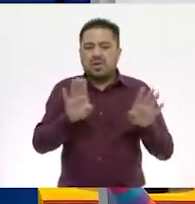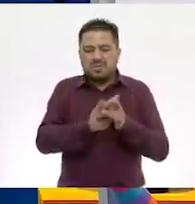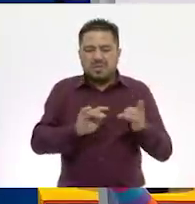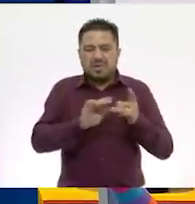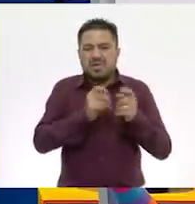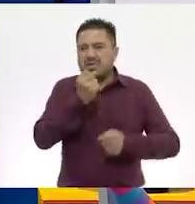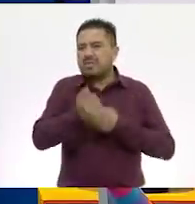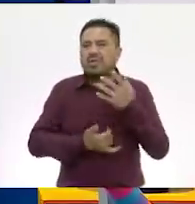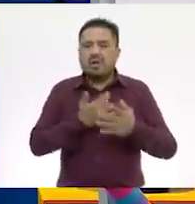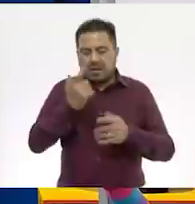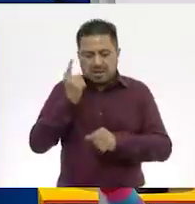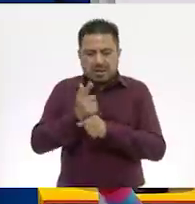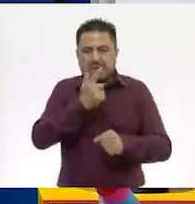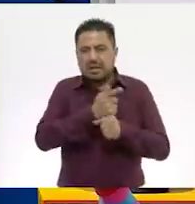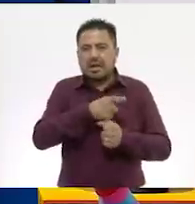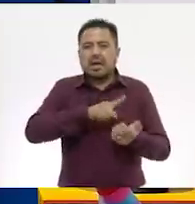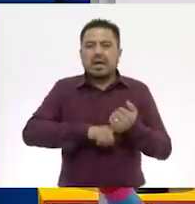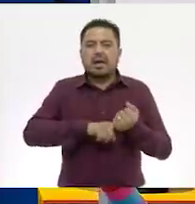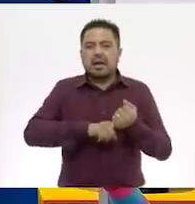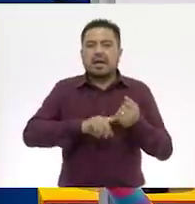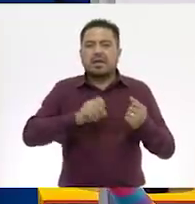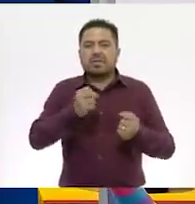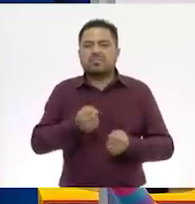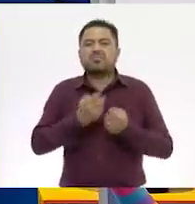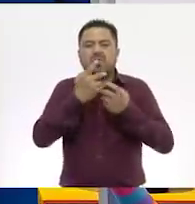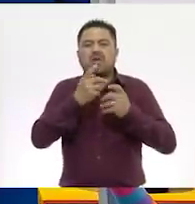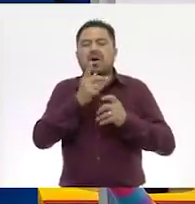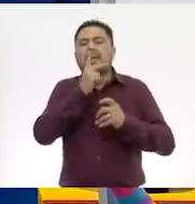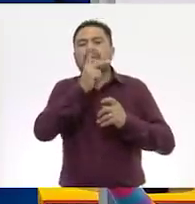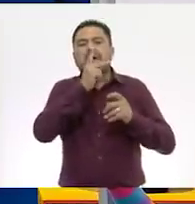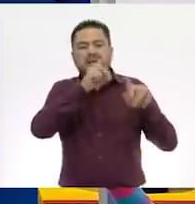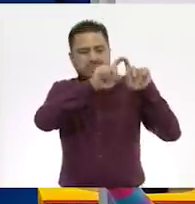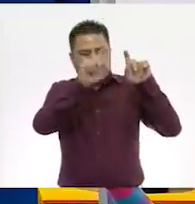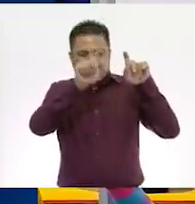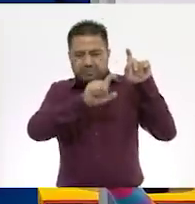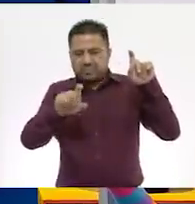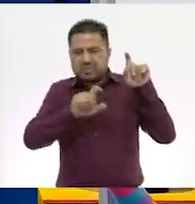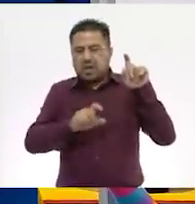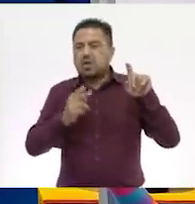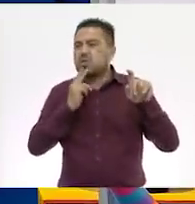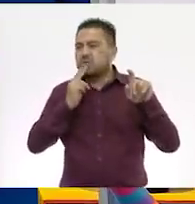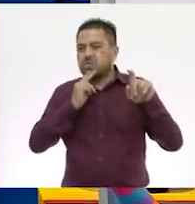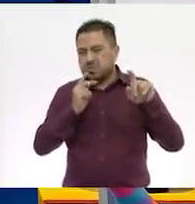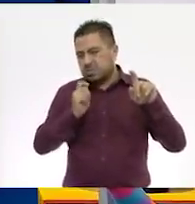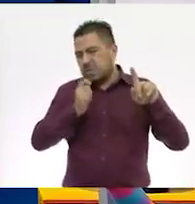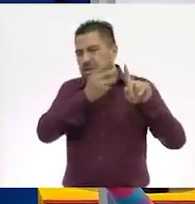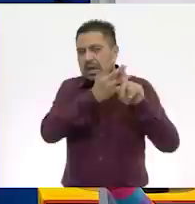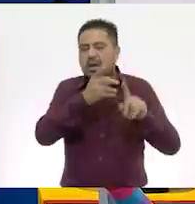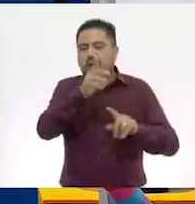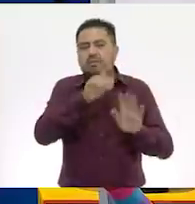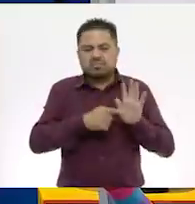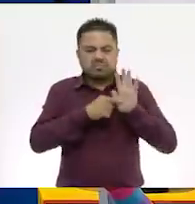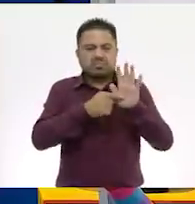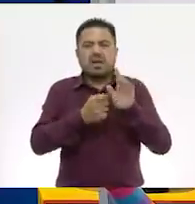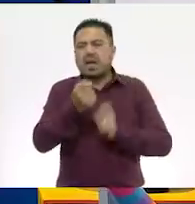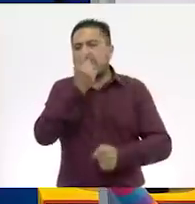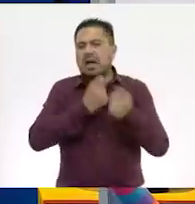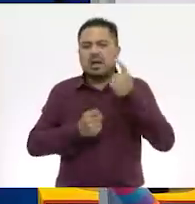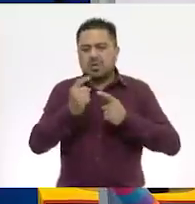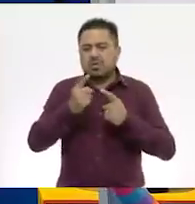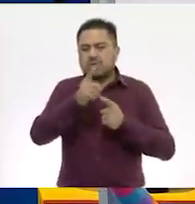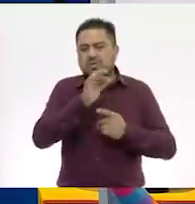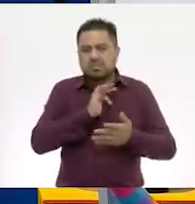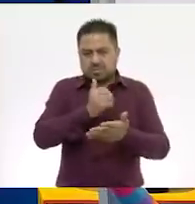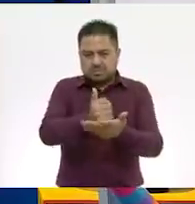encontramos analogías, los refranes son un ejemplo del uso de analogías. Ahora les mostraré algunos refranes y ustedes